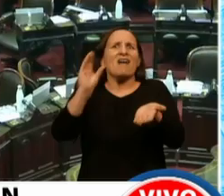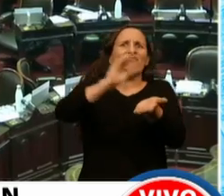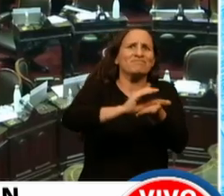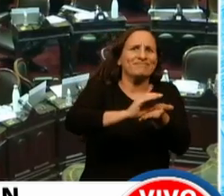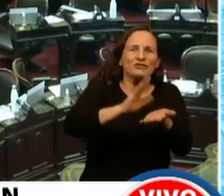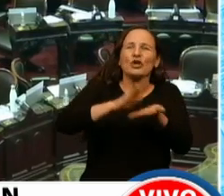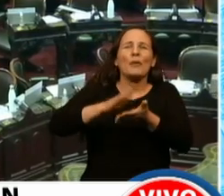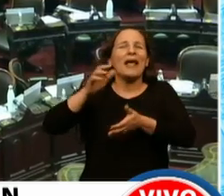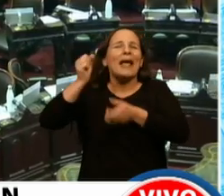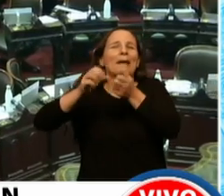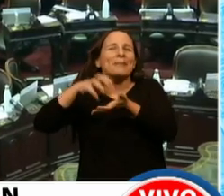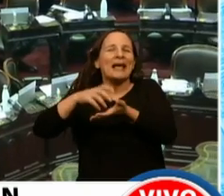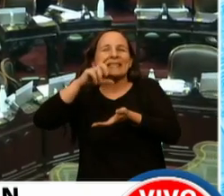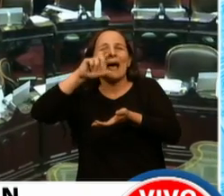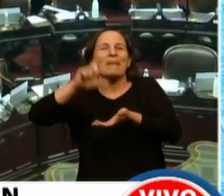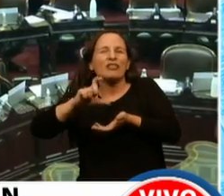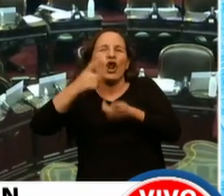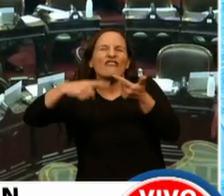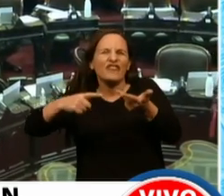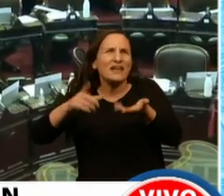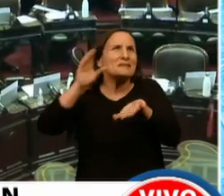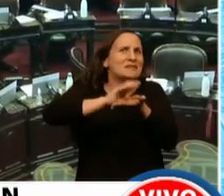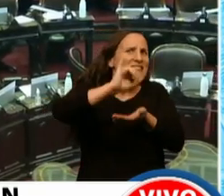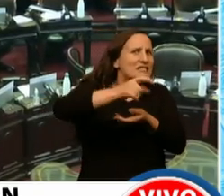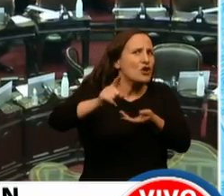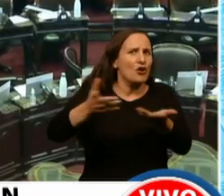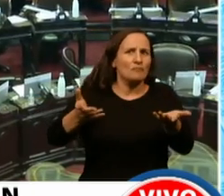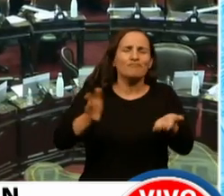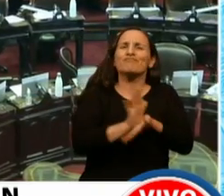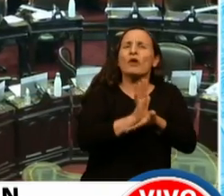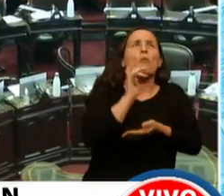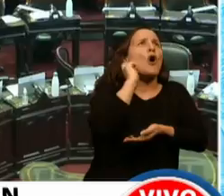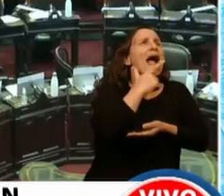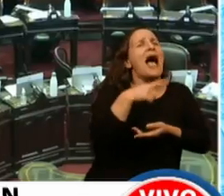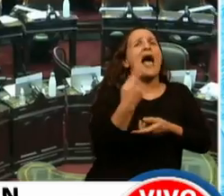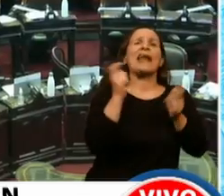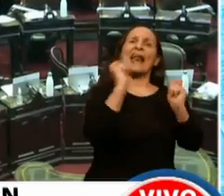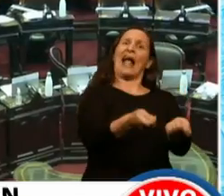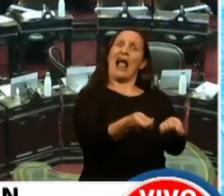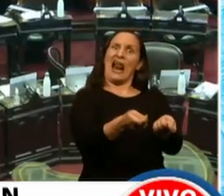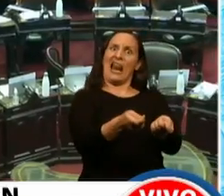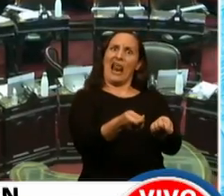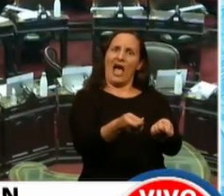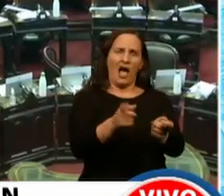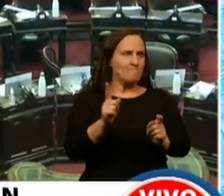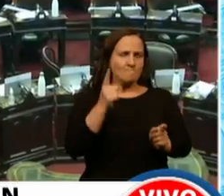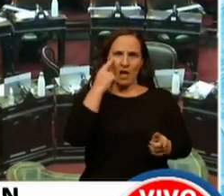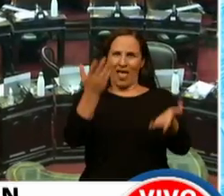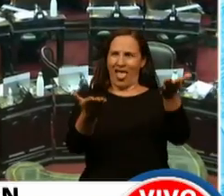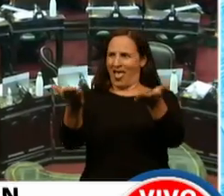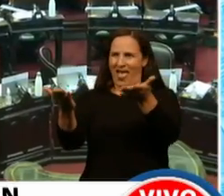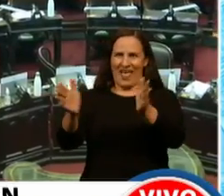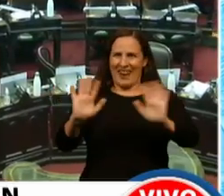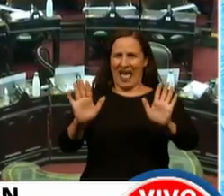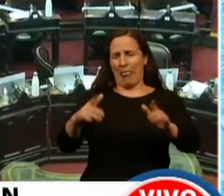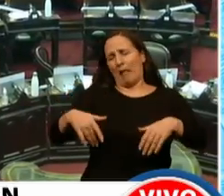y la futura disponibilidad del fluido si regalamos el gas sin hacer justicia entre los iguales y